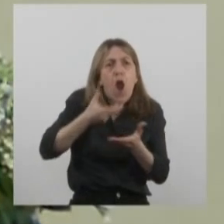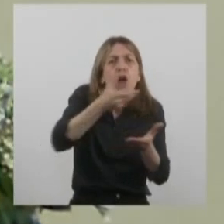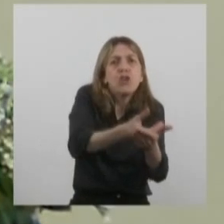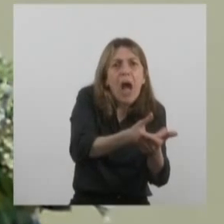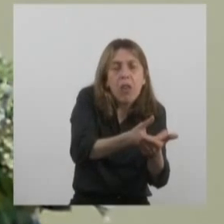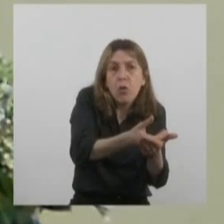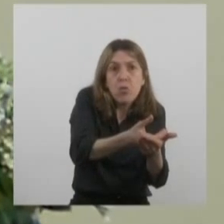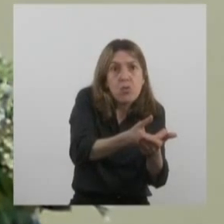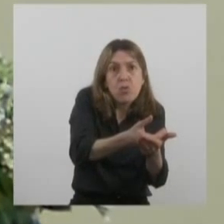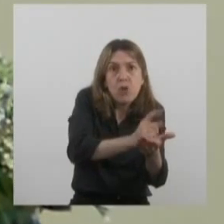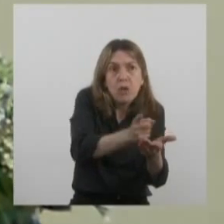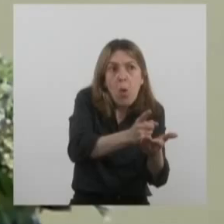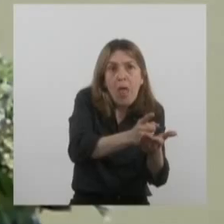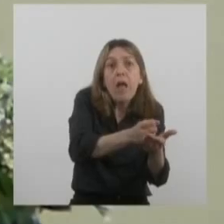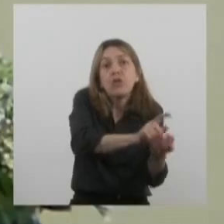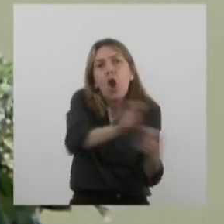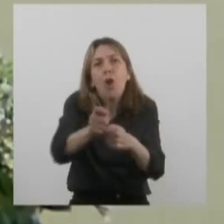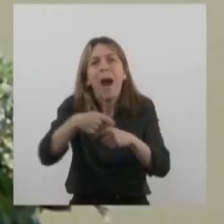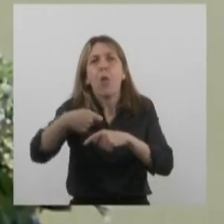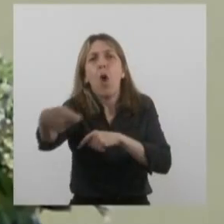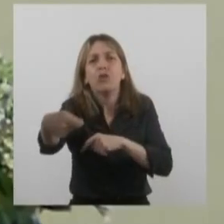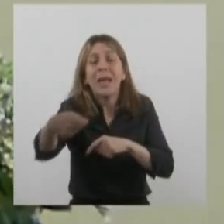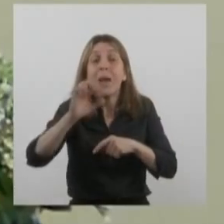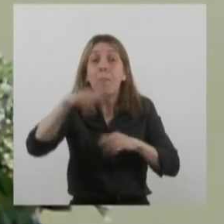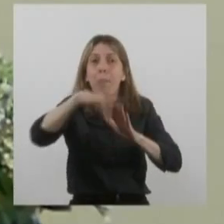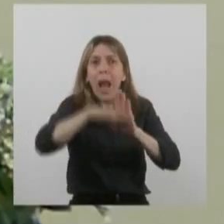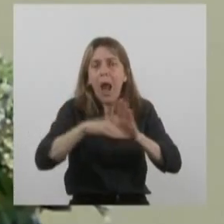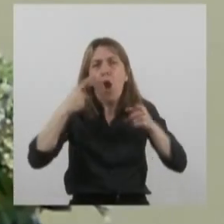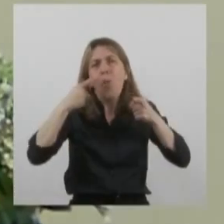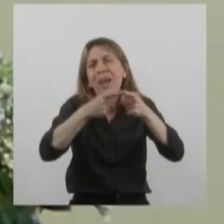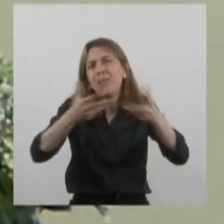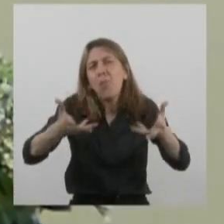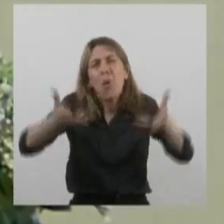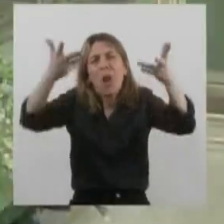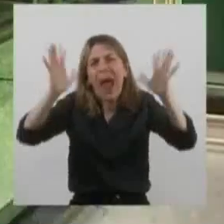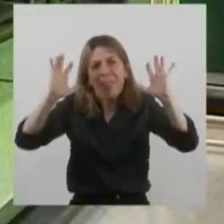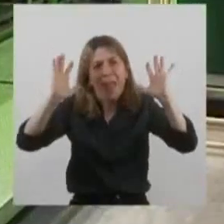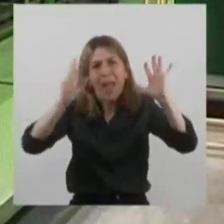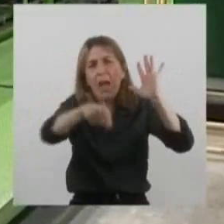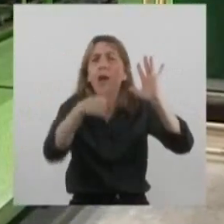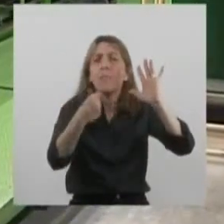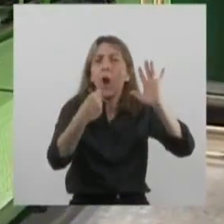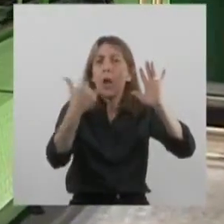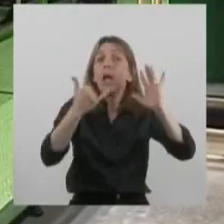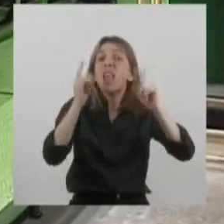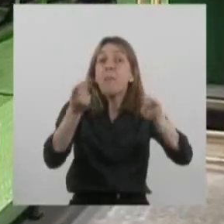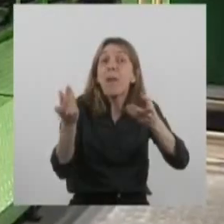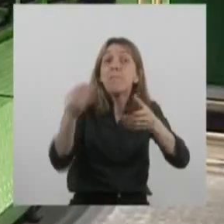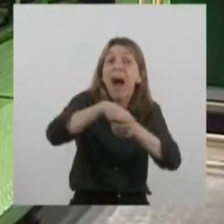modo razonable. El plan es un plan muy ambicioso, definitivamente, porque suma ahora también